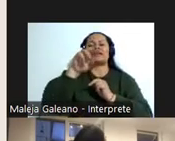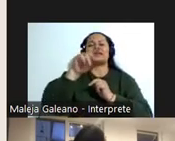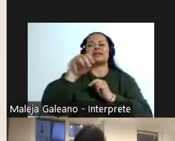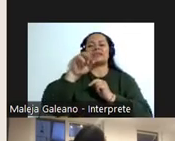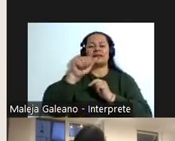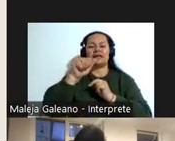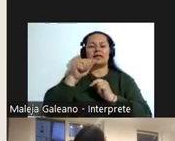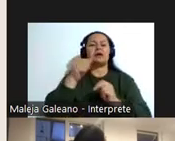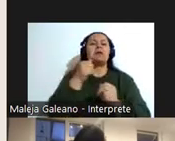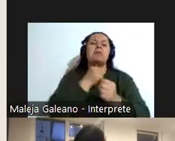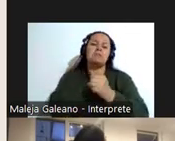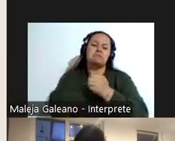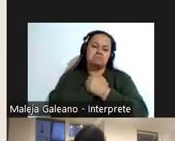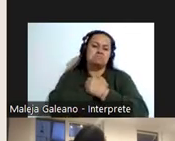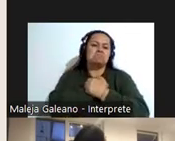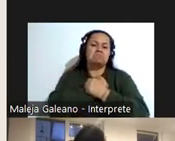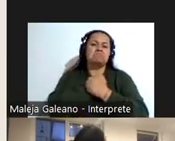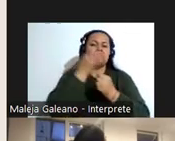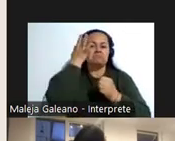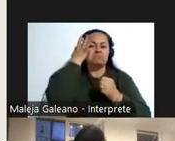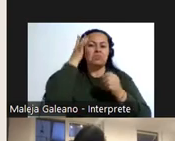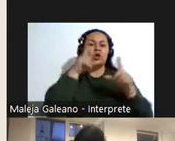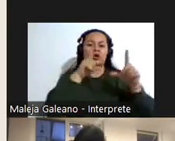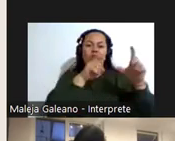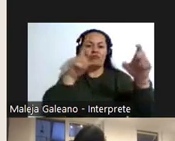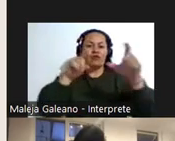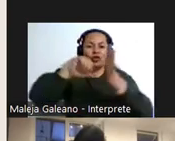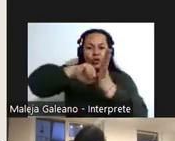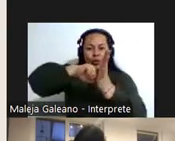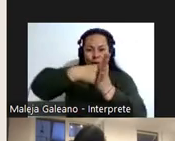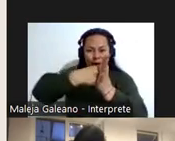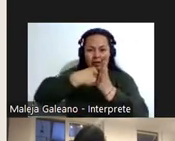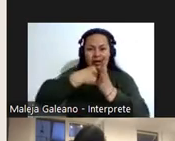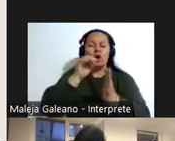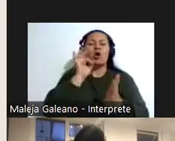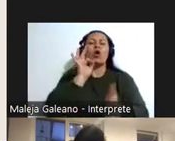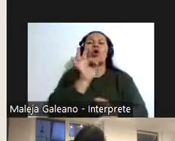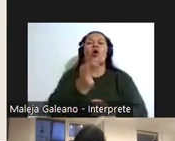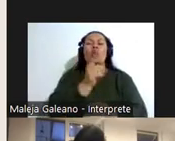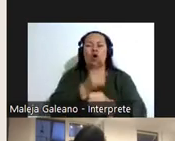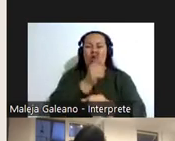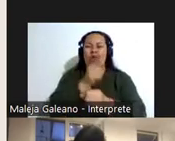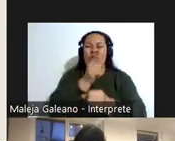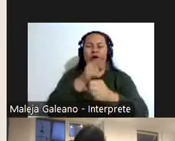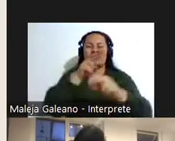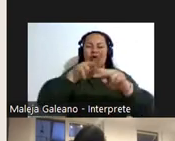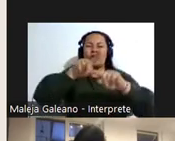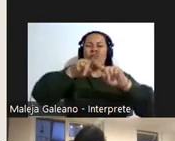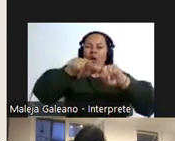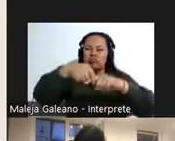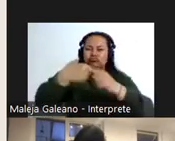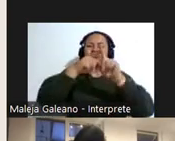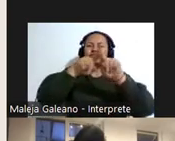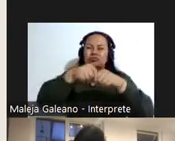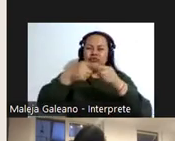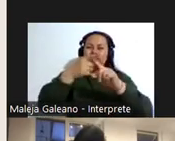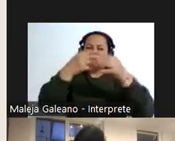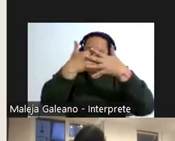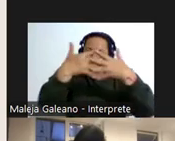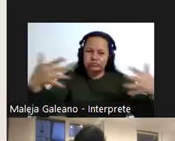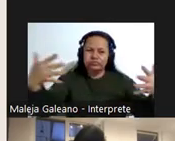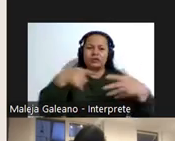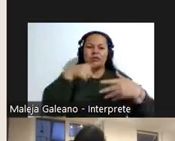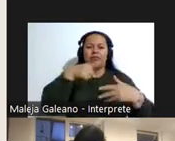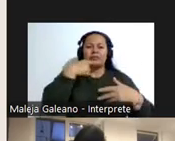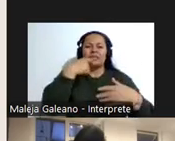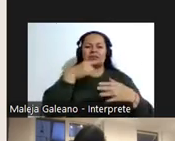a colación, pues porque el fotobordado es justamente tejer un símbolo sobre ese mapa, que en este caso es una fotografía. Y